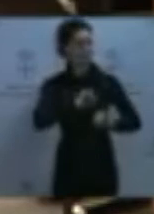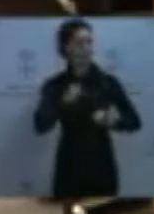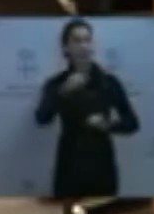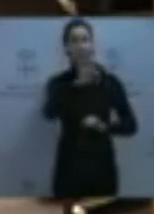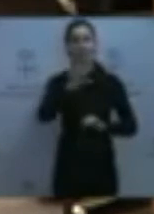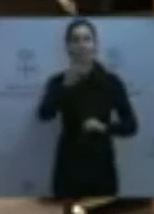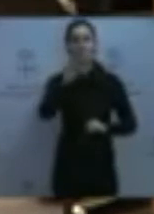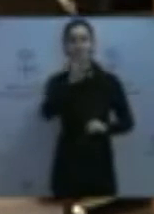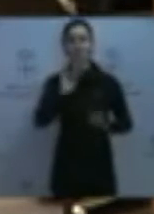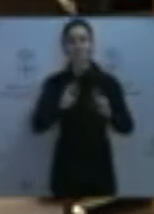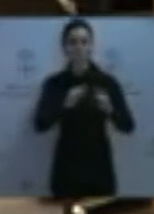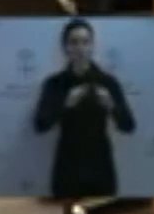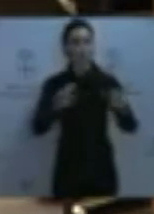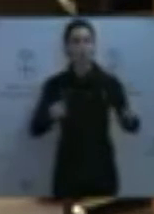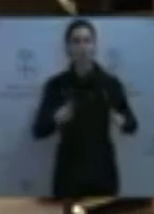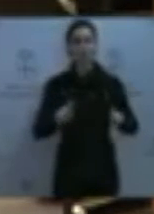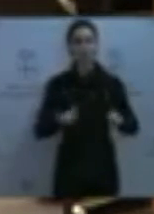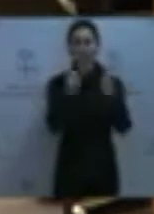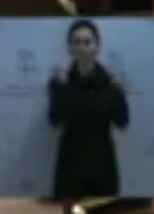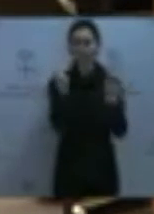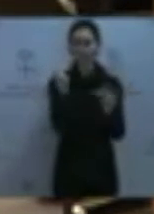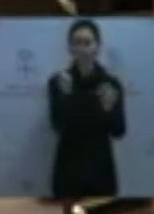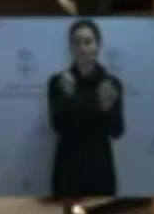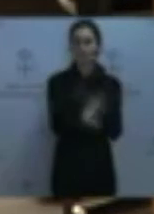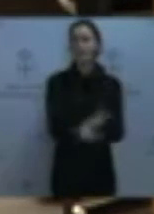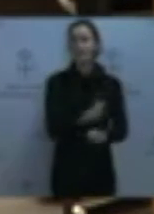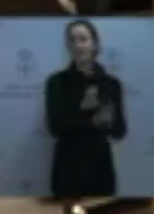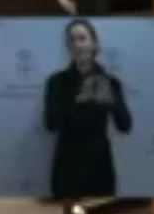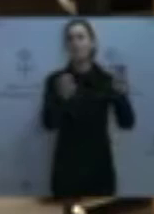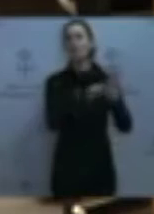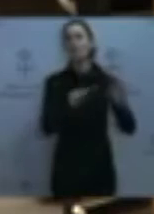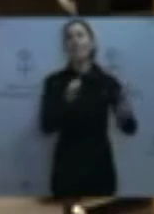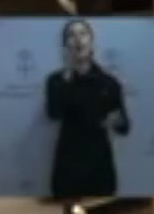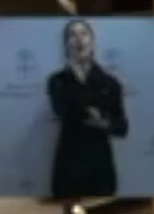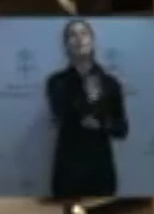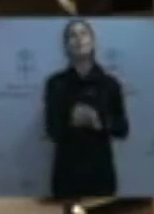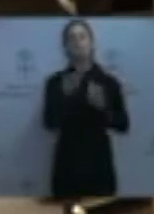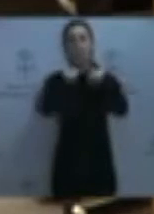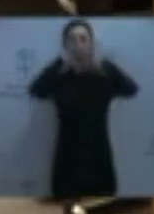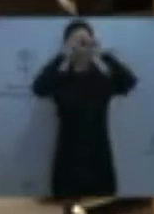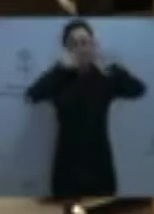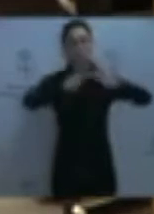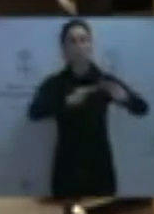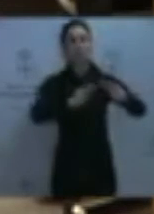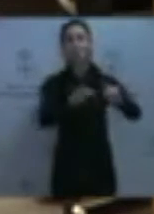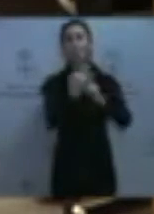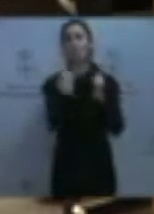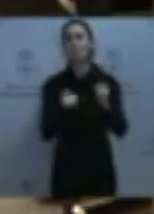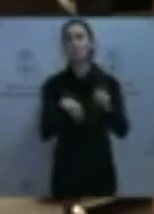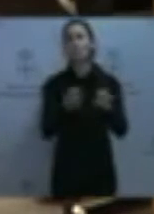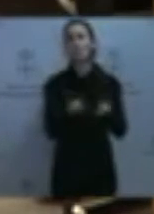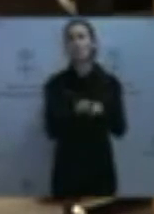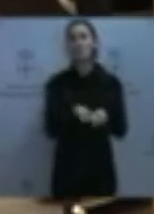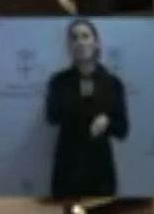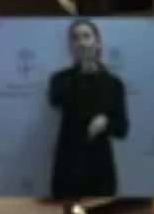sociedad instrumental que ya tenía que haber desaparecido y que se ha encargado de privatizar la limpieza del hospital como si fuese un aparcamiento de